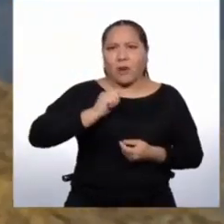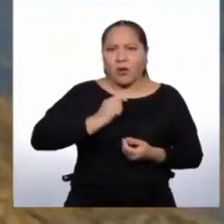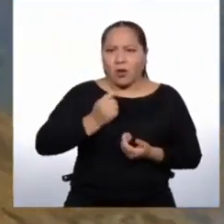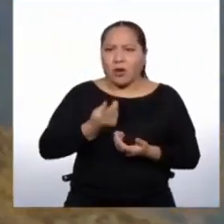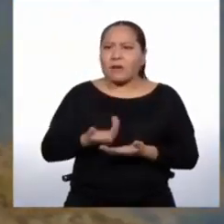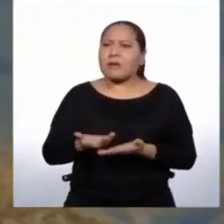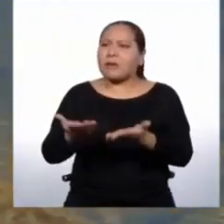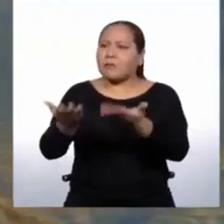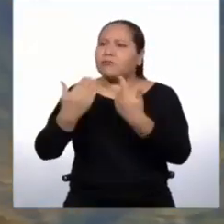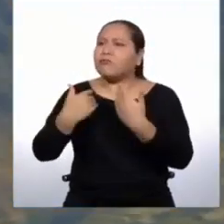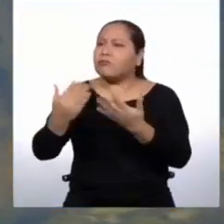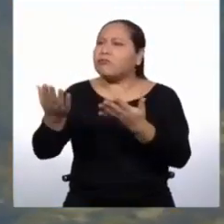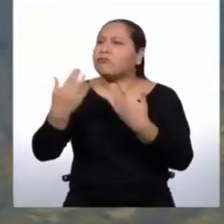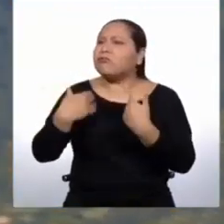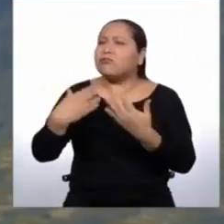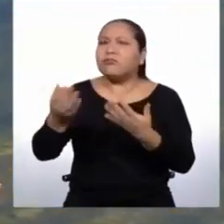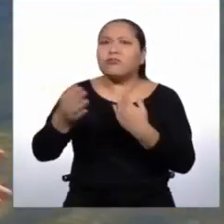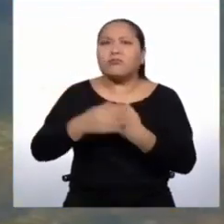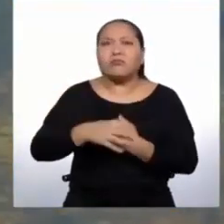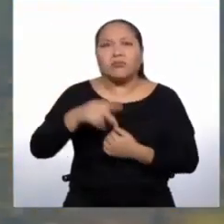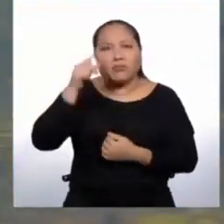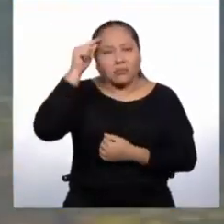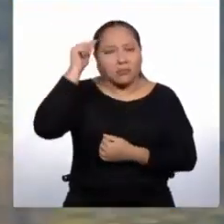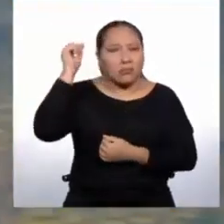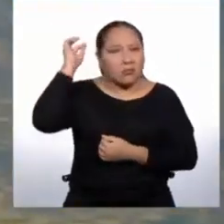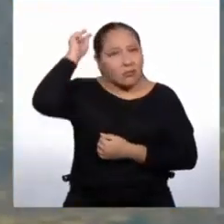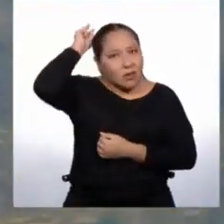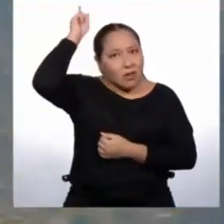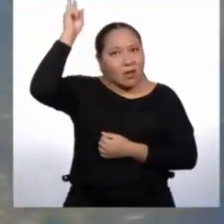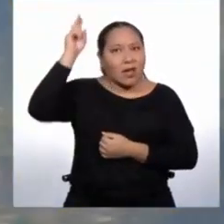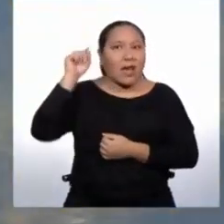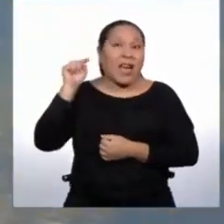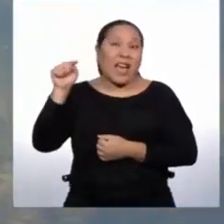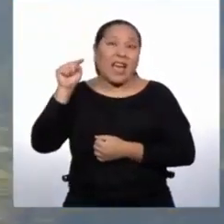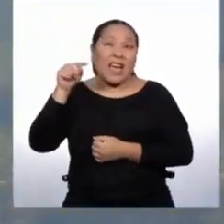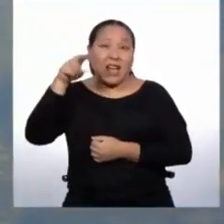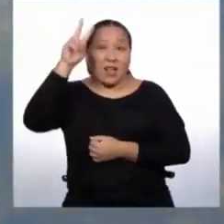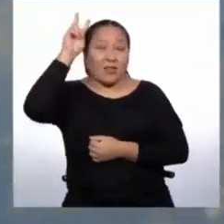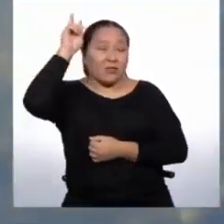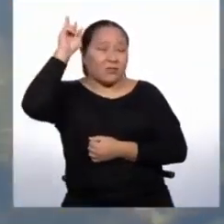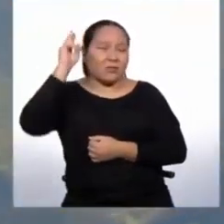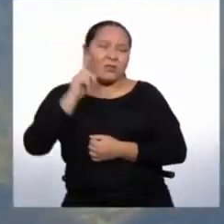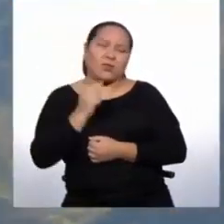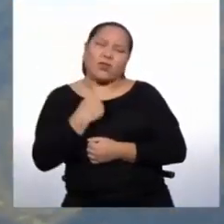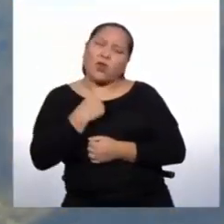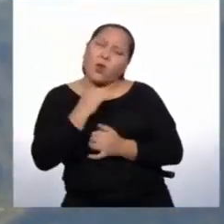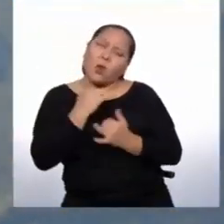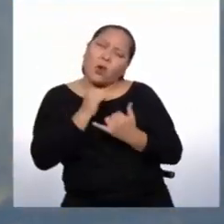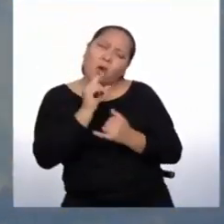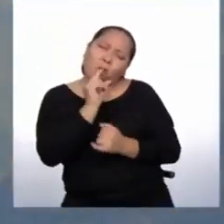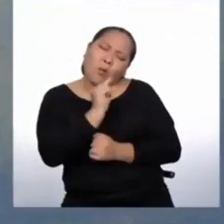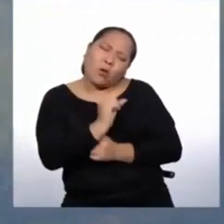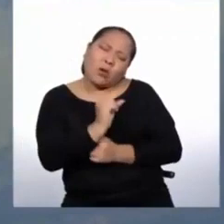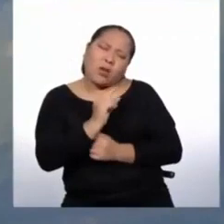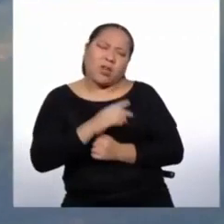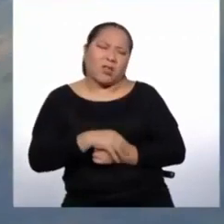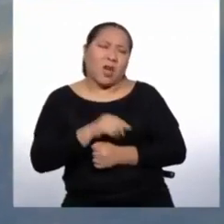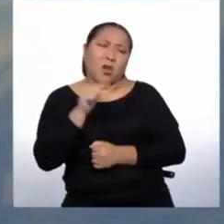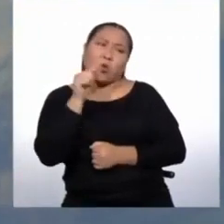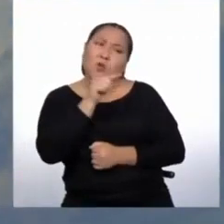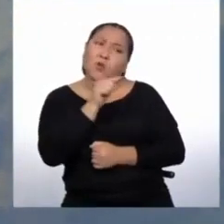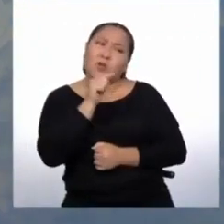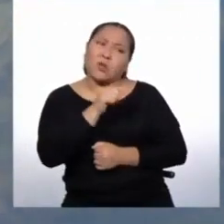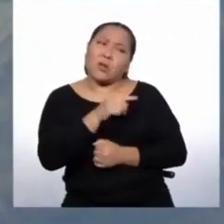intérprete Felipillo, se excusaba diciendo: «Yo juego muy poquito y vuestra